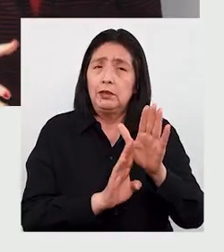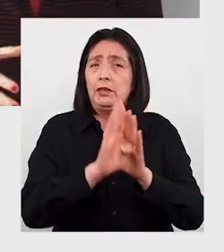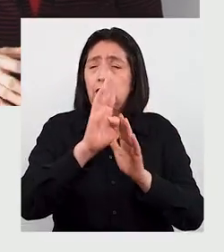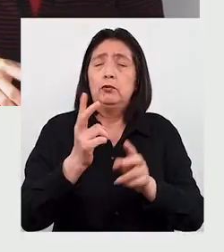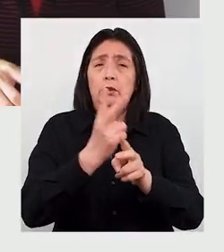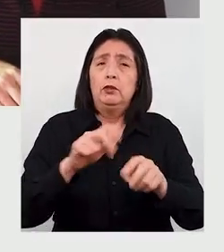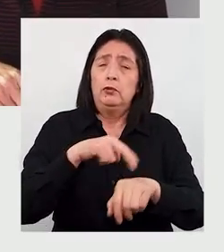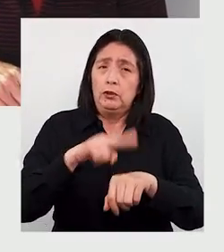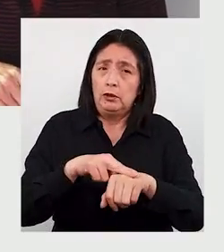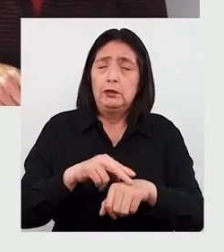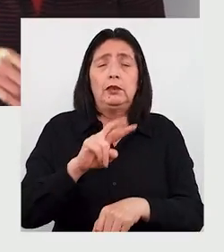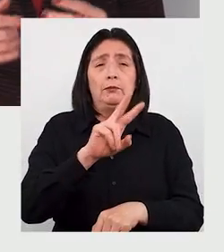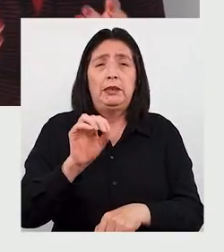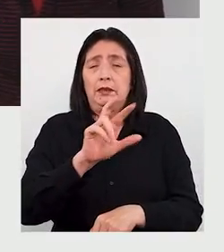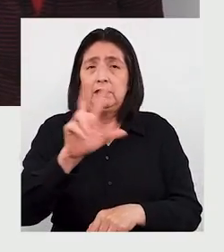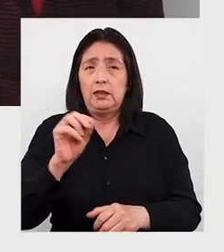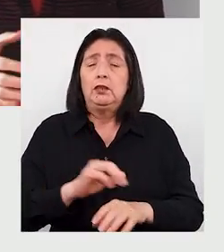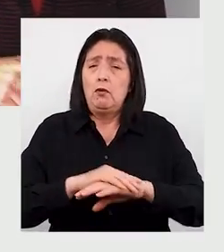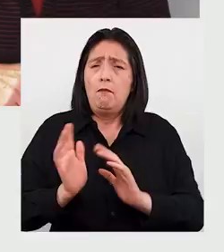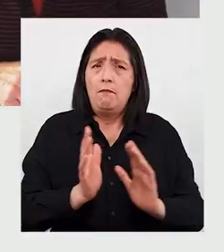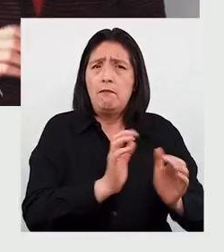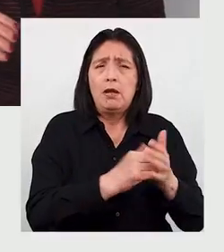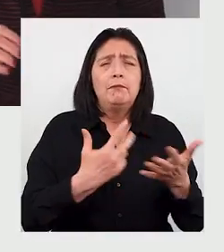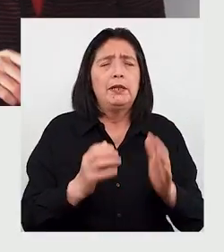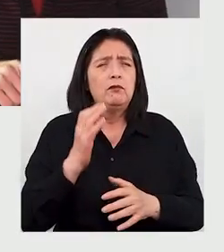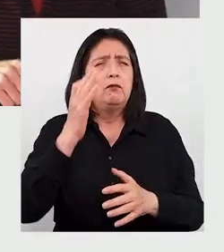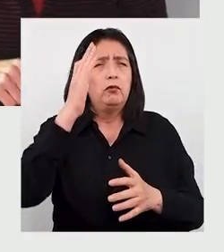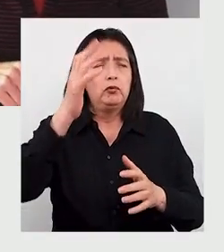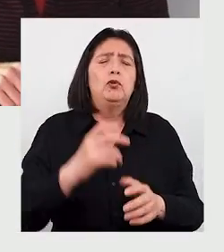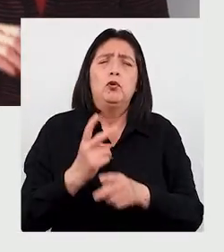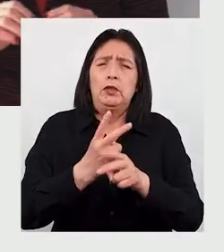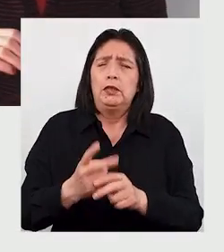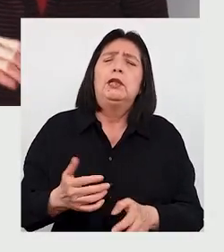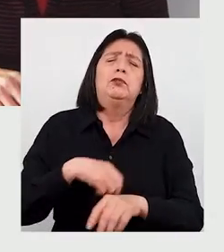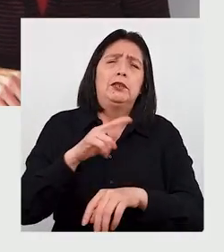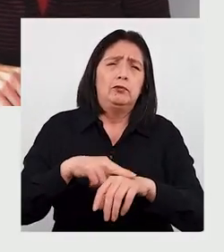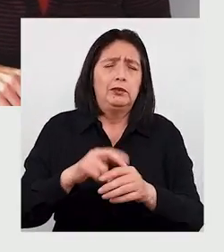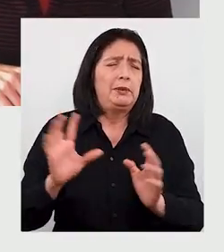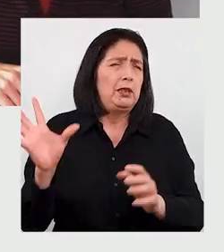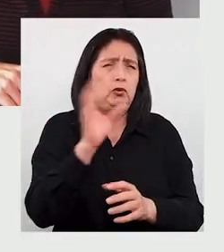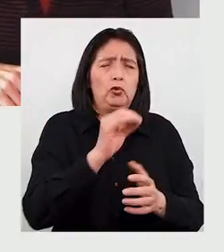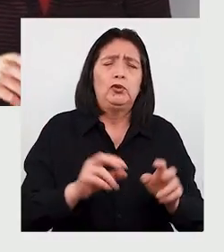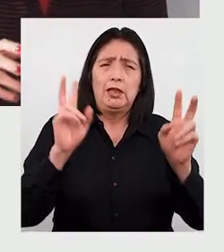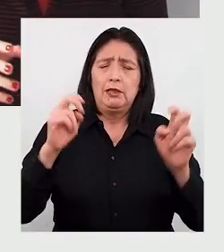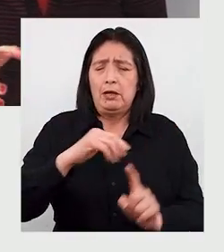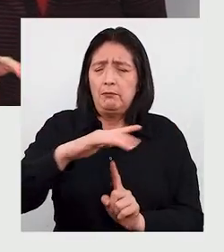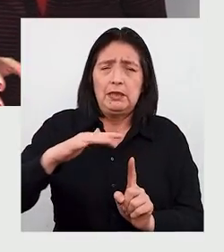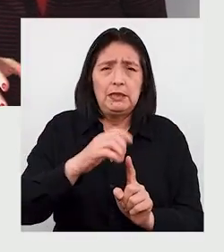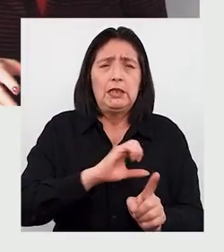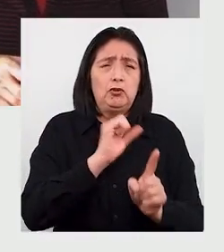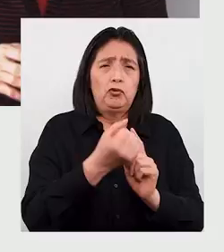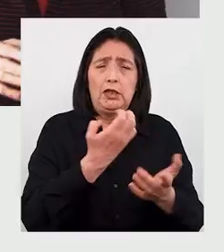Desarrollo Sostenible al 2030, un plan maestro para conseguir un futuro sostenible para todos en materia ambiental, social